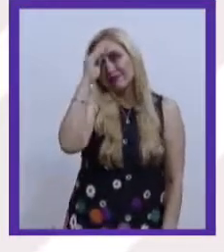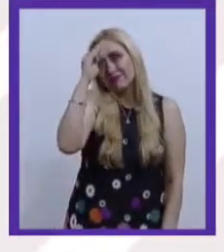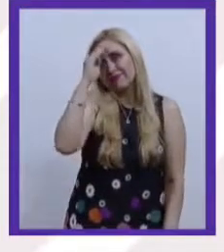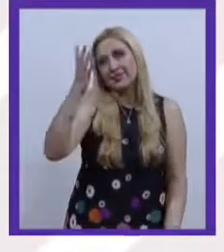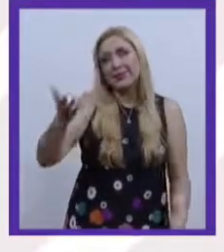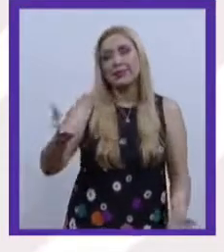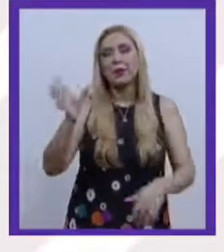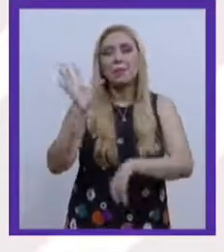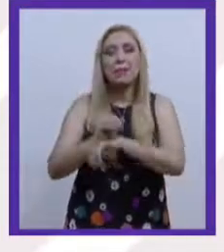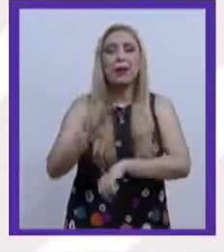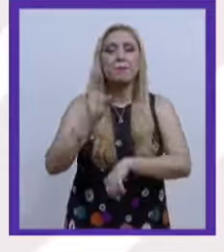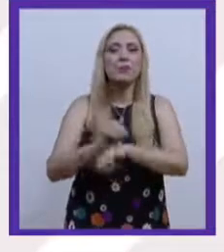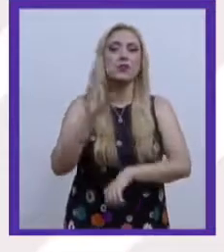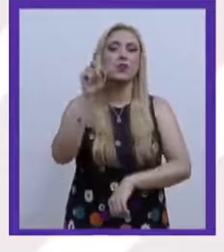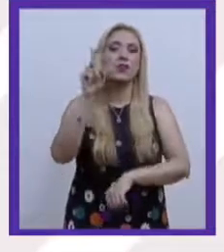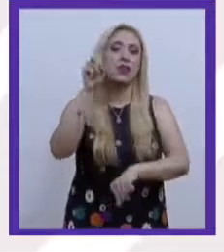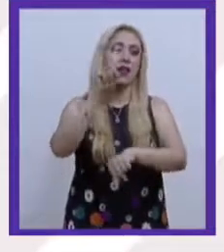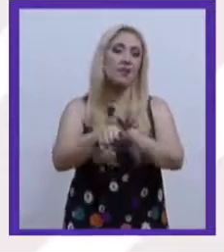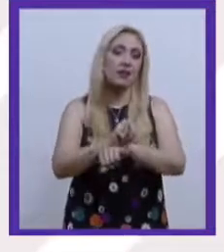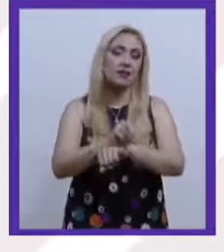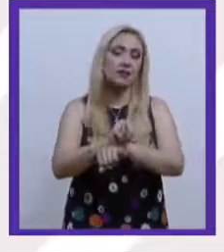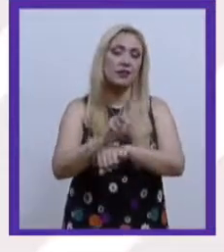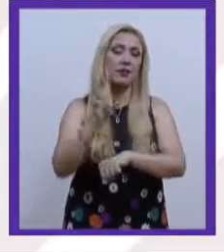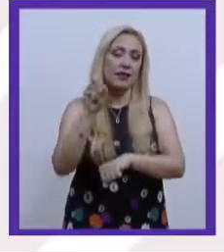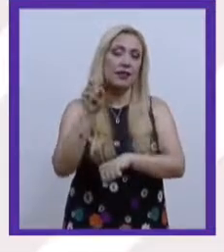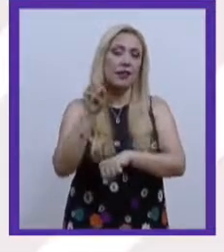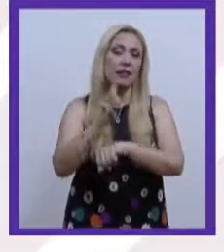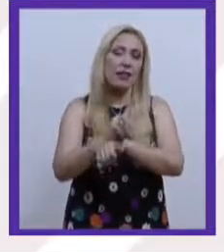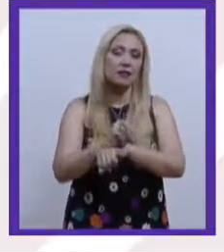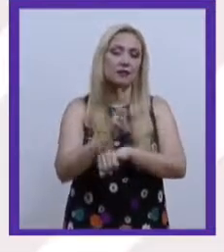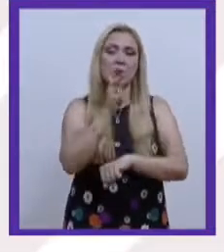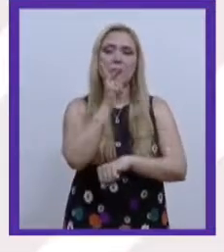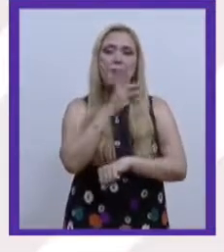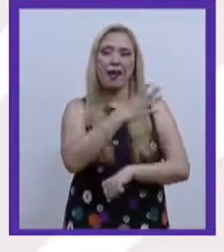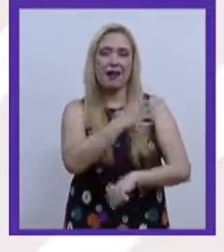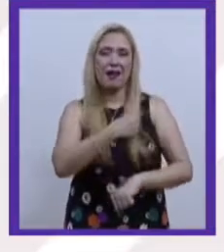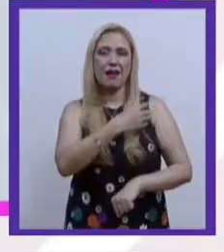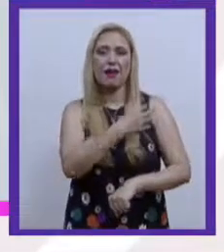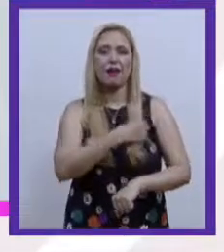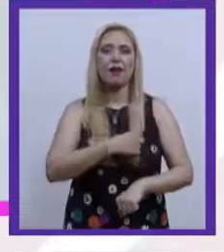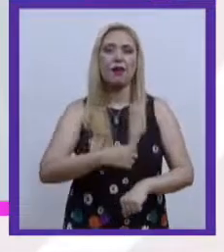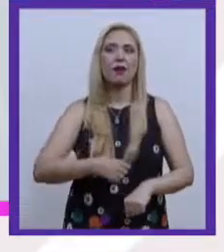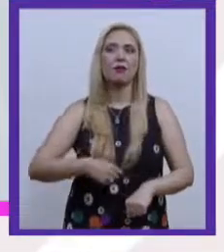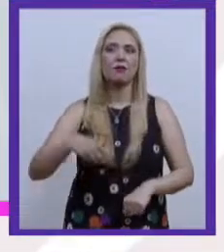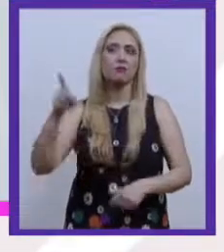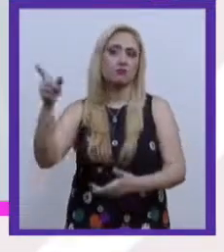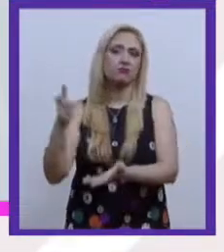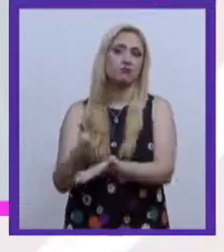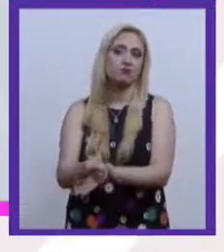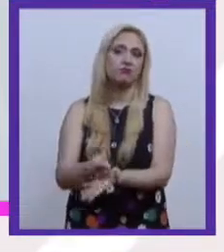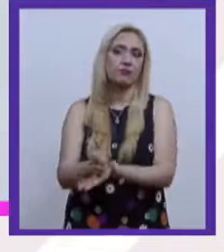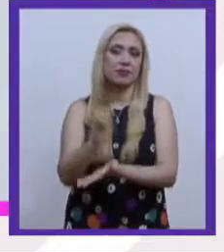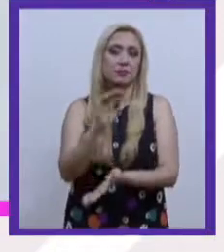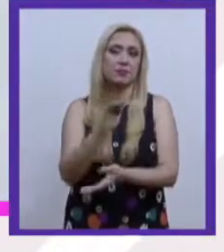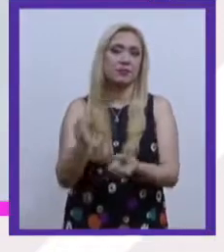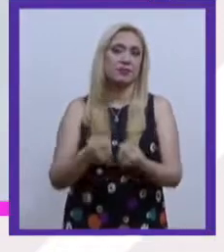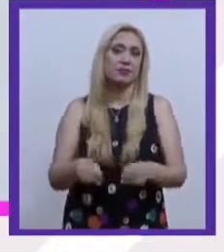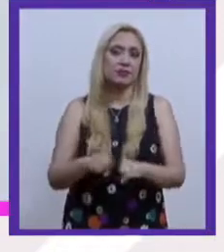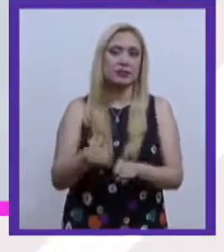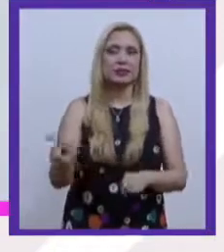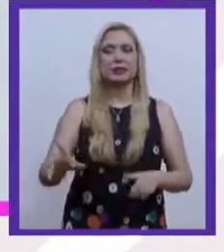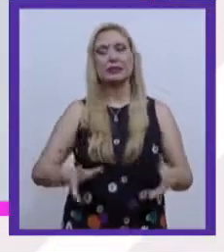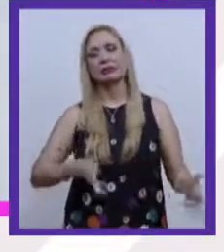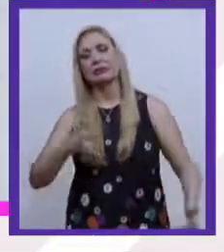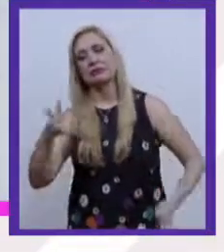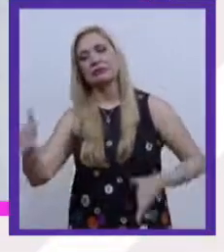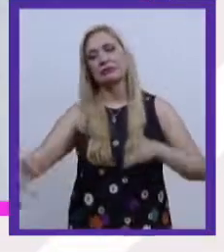los permisos por 30 días, los permisos paternos, sería pagado por la Seguridad Social, ¿no?